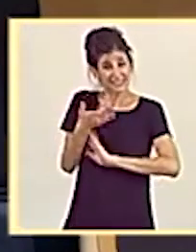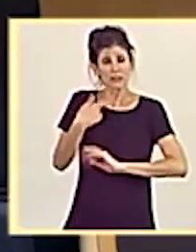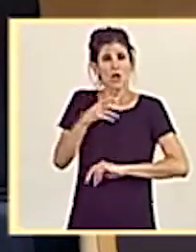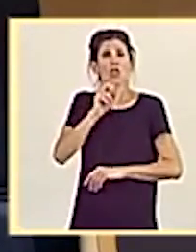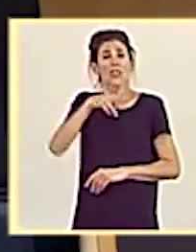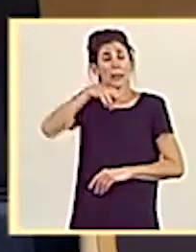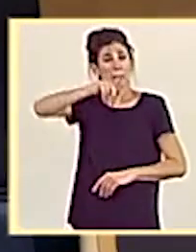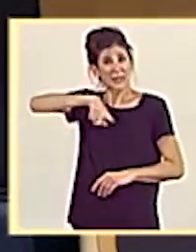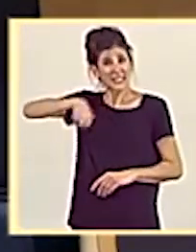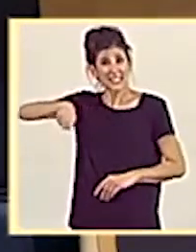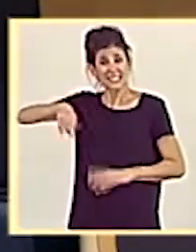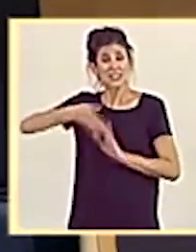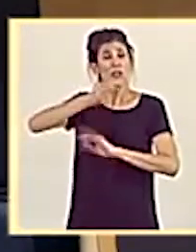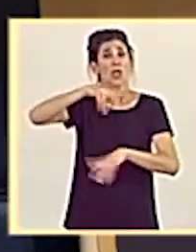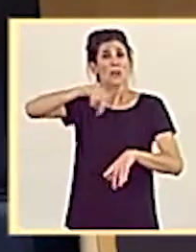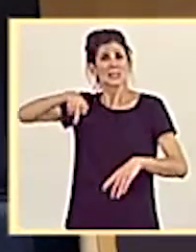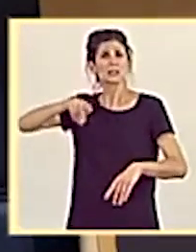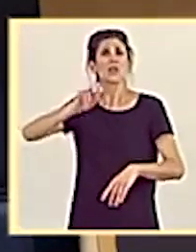12 meses,